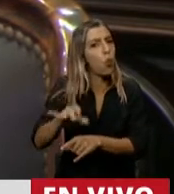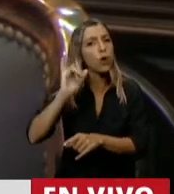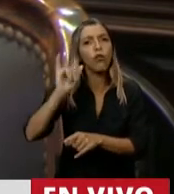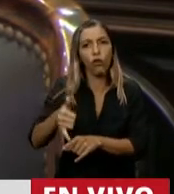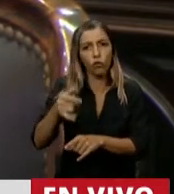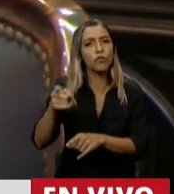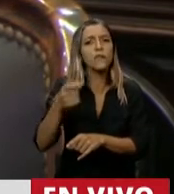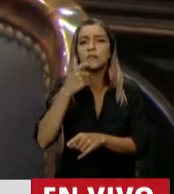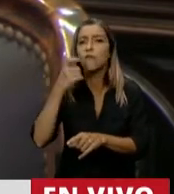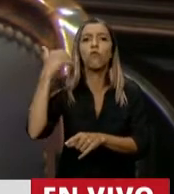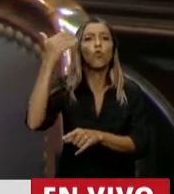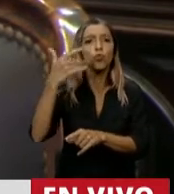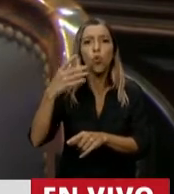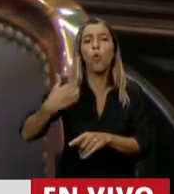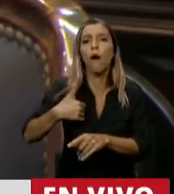salía